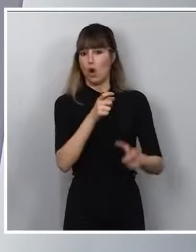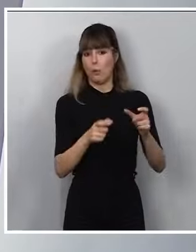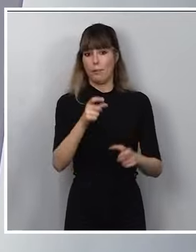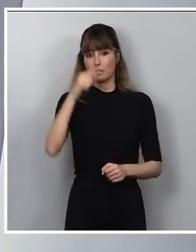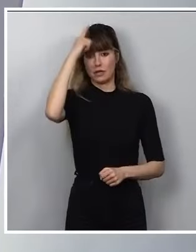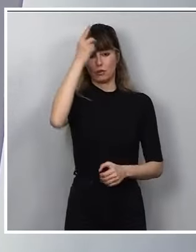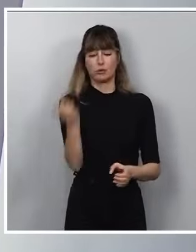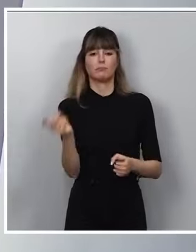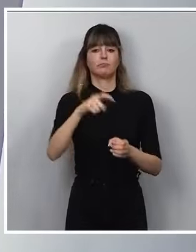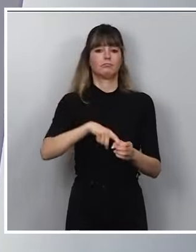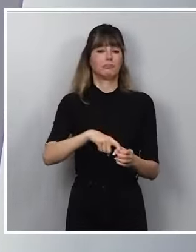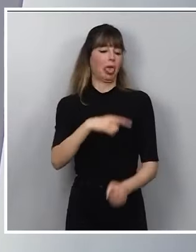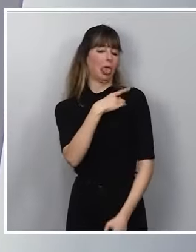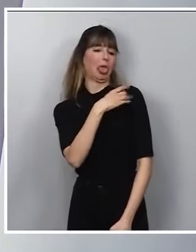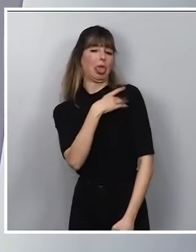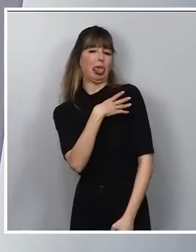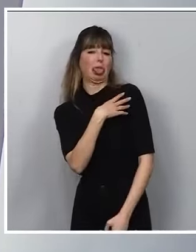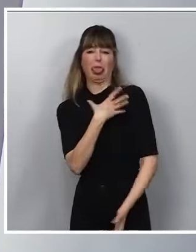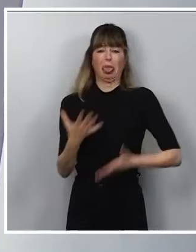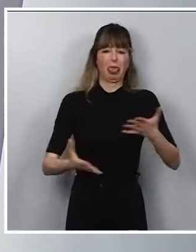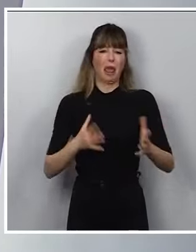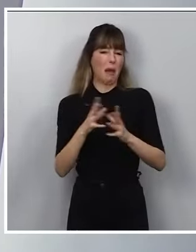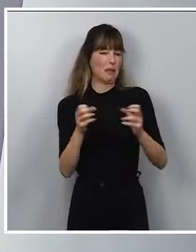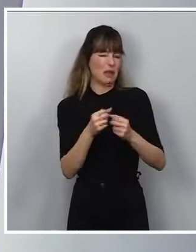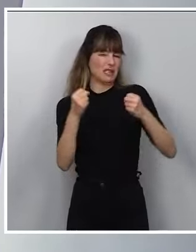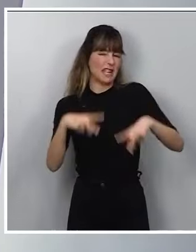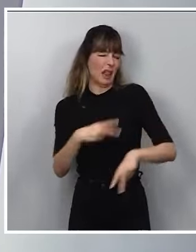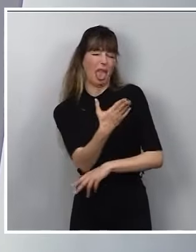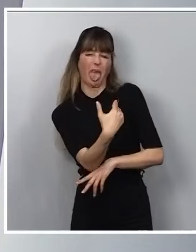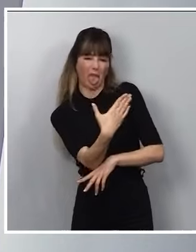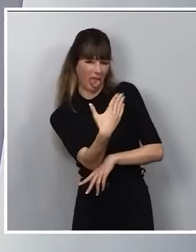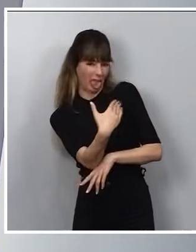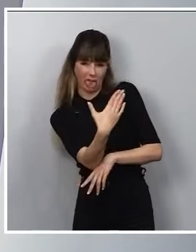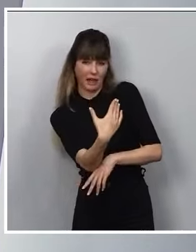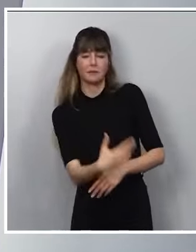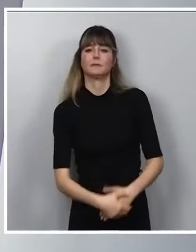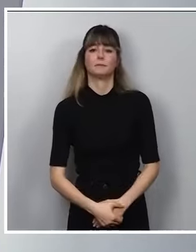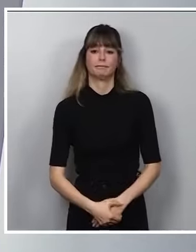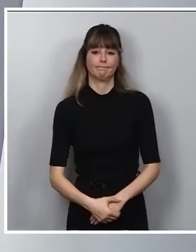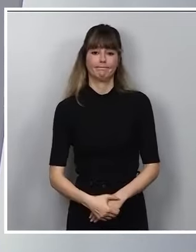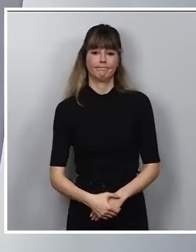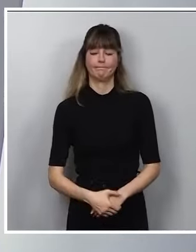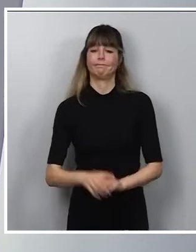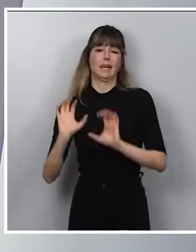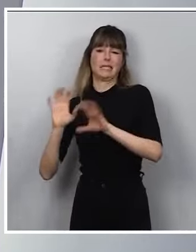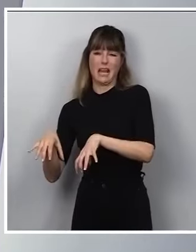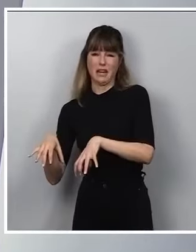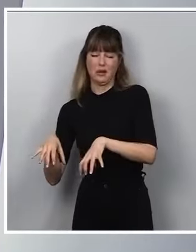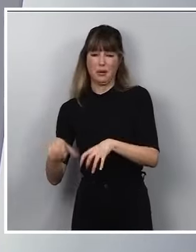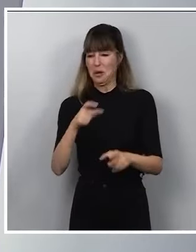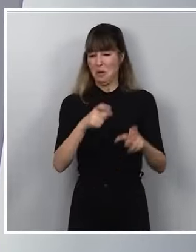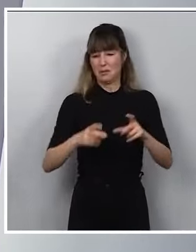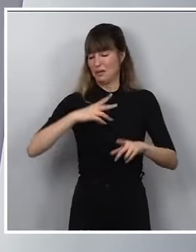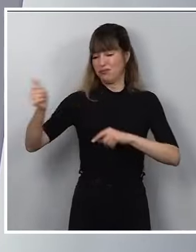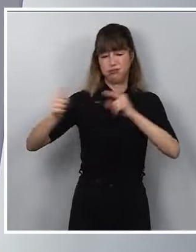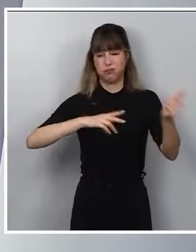cultura de señoritos de paniaguados eh gente sin ambición gente que bueno pues lleva condenando a Castilla y León a la despoblación a ser un desierto